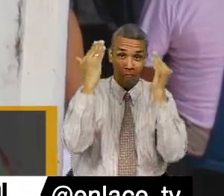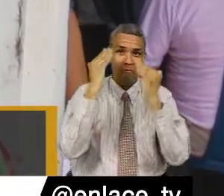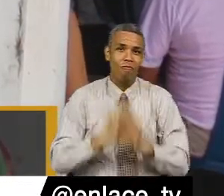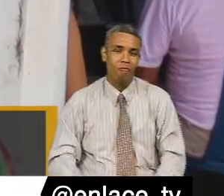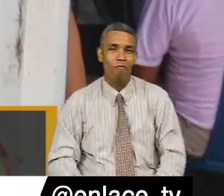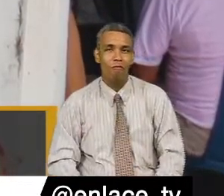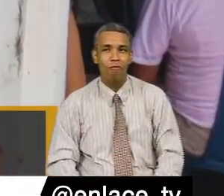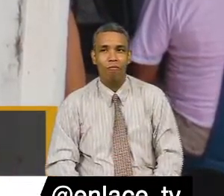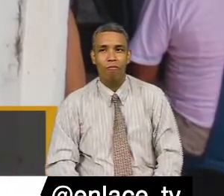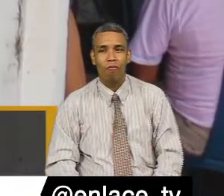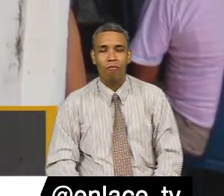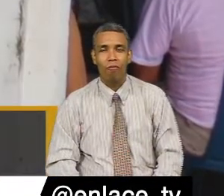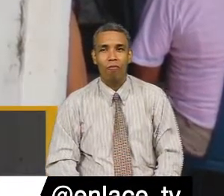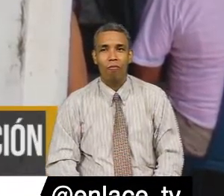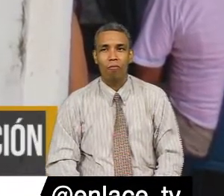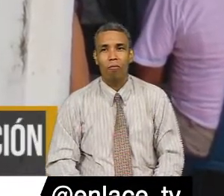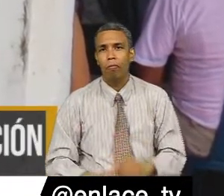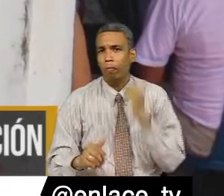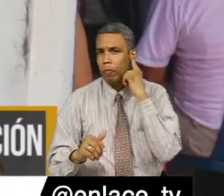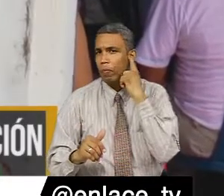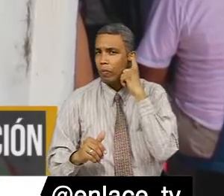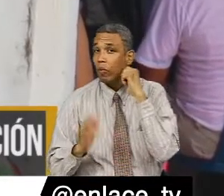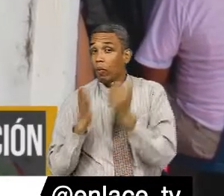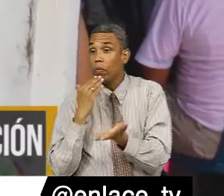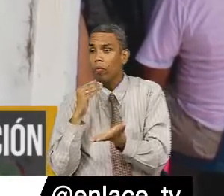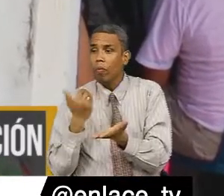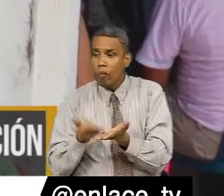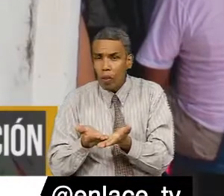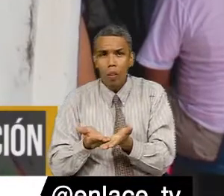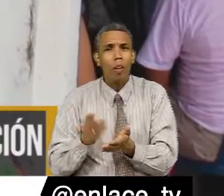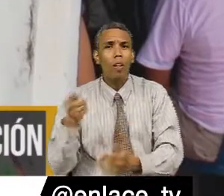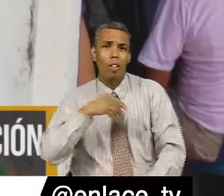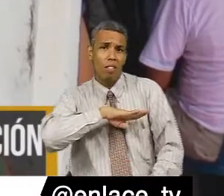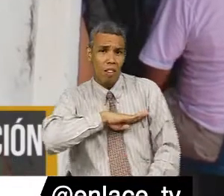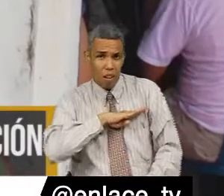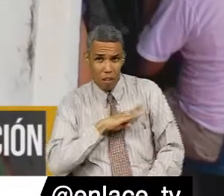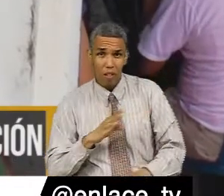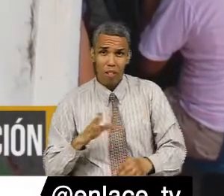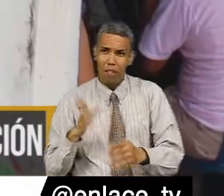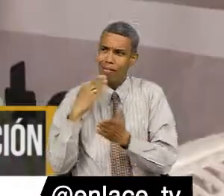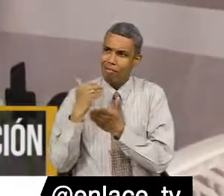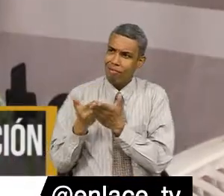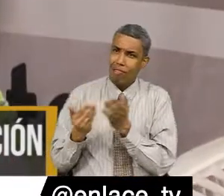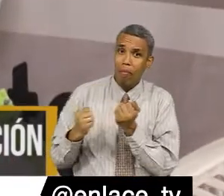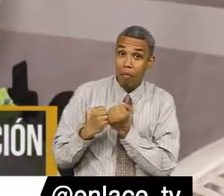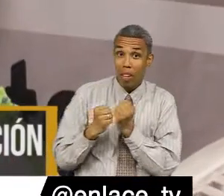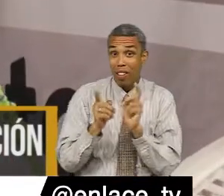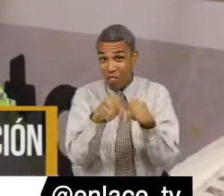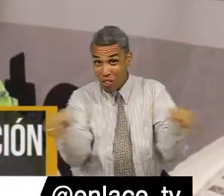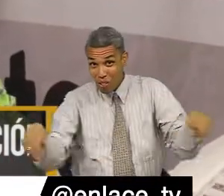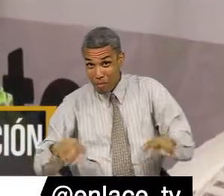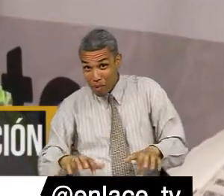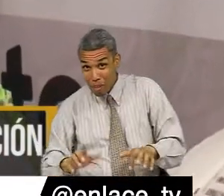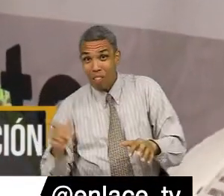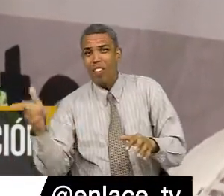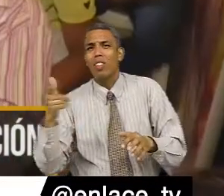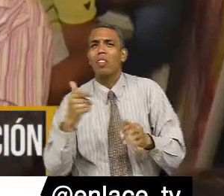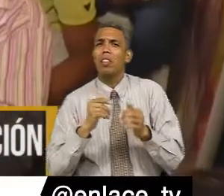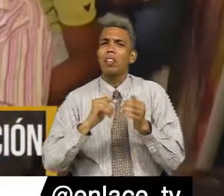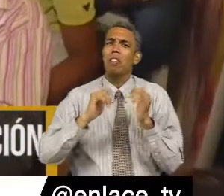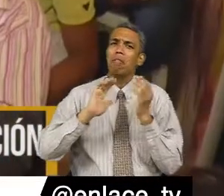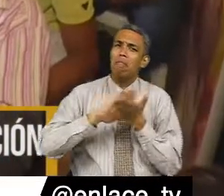Mayo. De hecho, pues agradecidos bastante con la Alcaldía Municipal y Paz y Convivencia. Decenas de habitantes asistieron